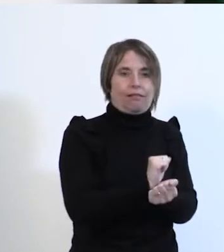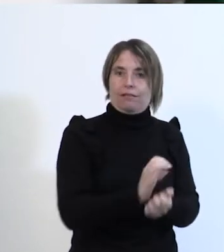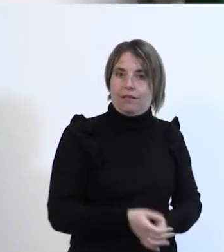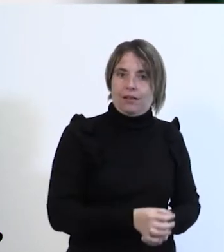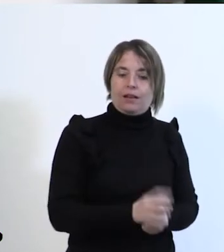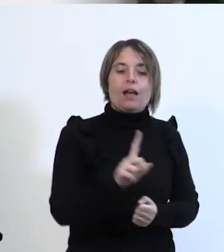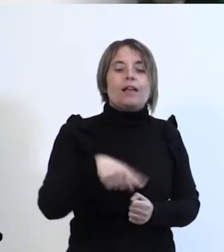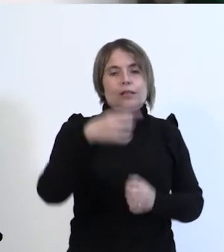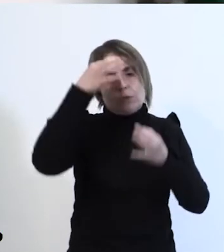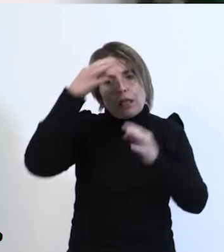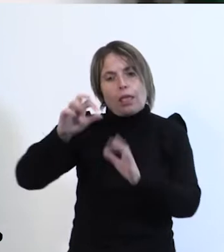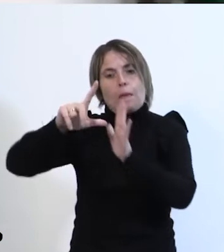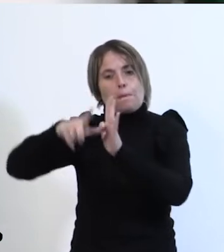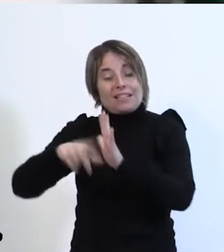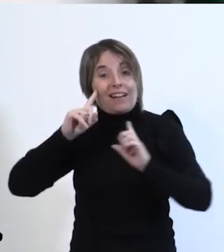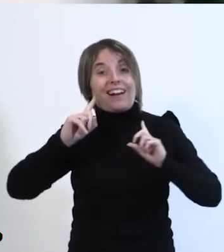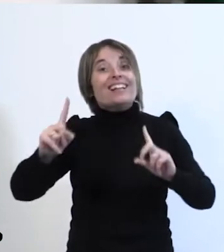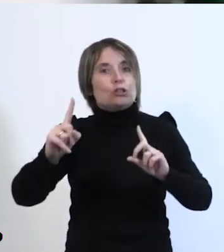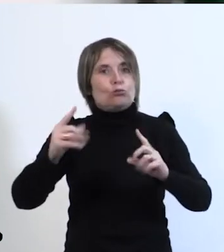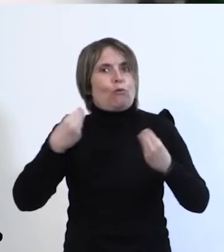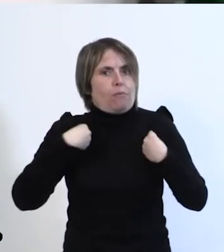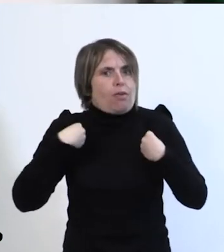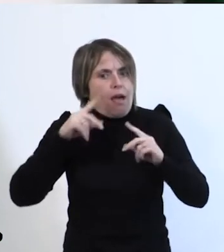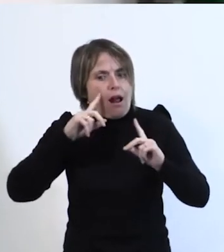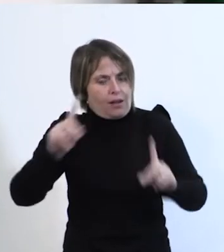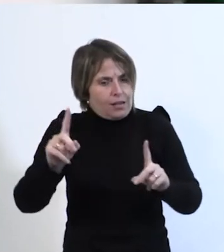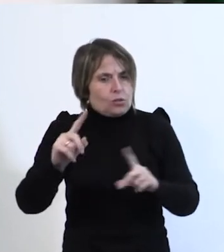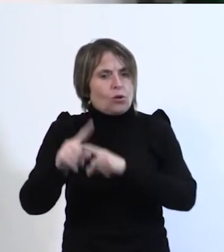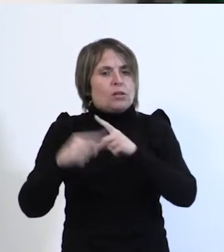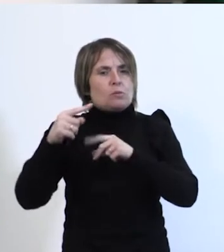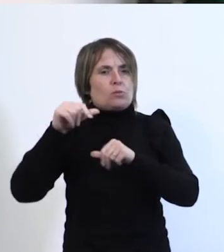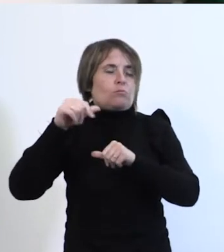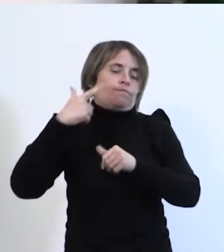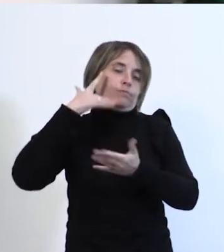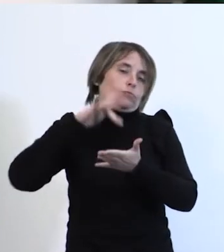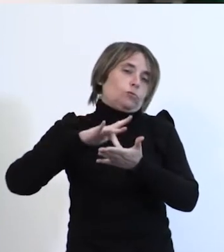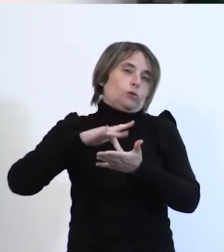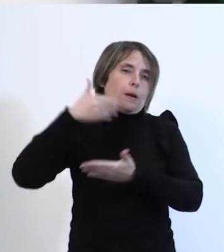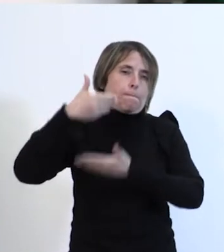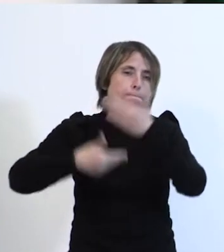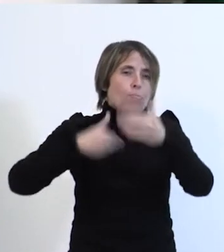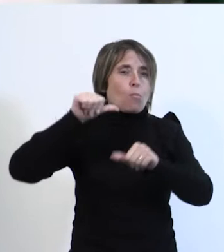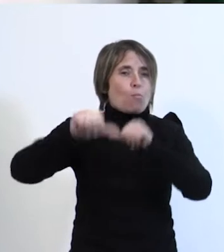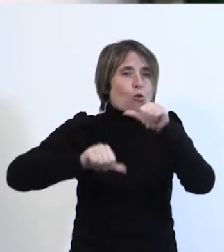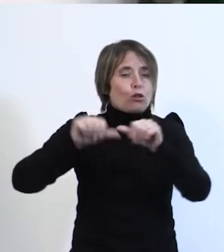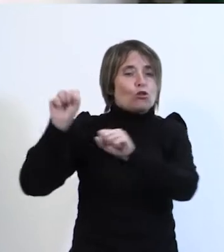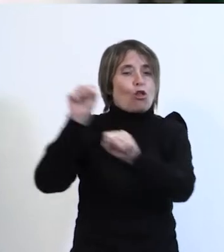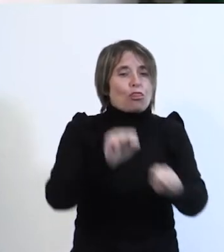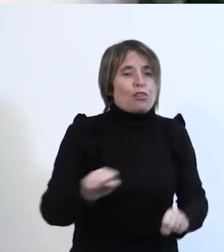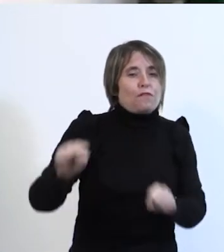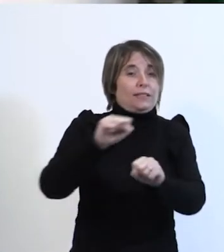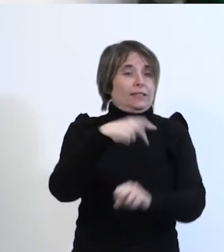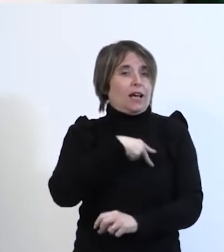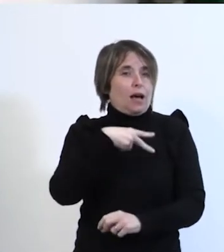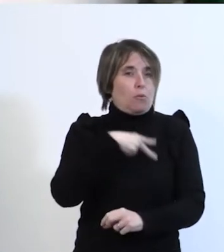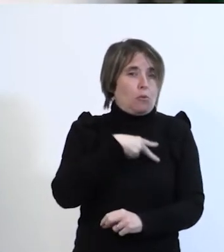hospital. La atienden más tarde, poniendo más en riesgo su vida. Y bueno, en un proceso donde la